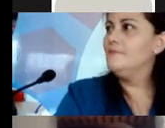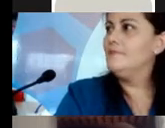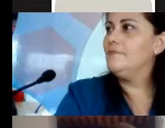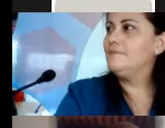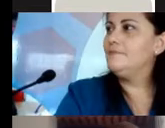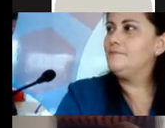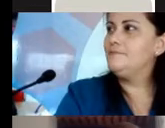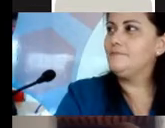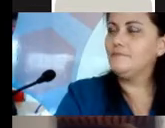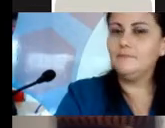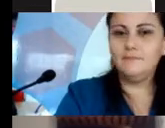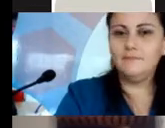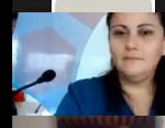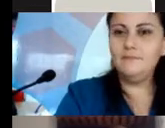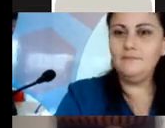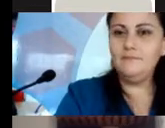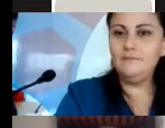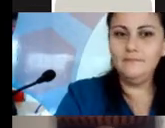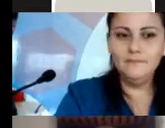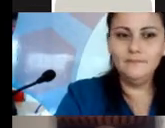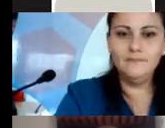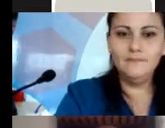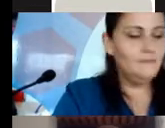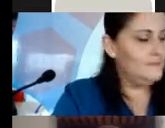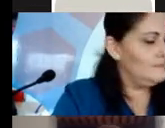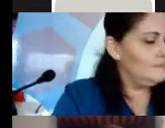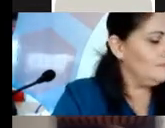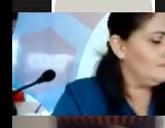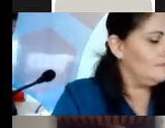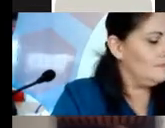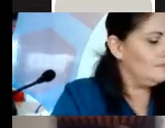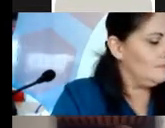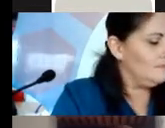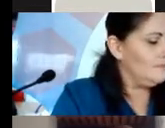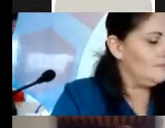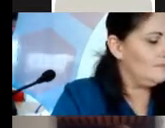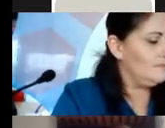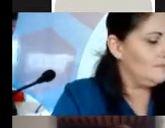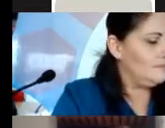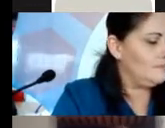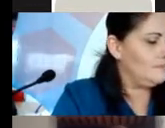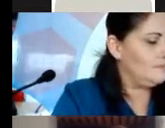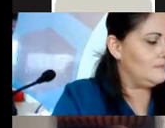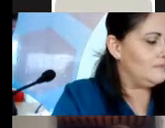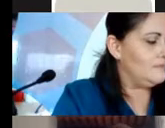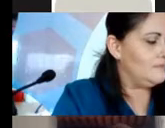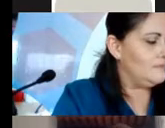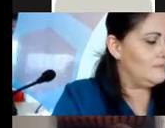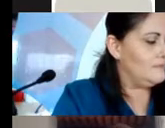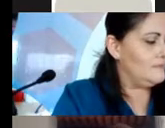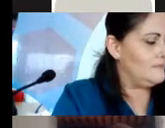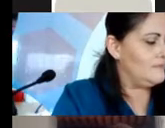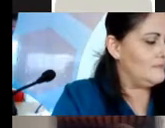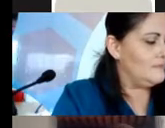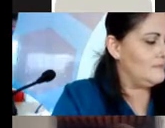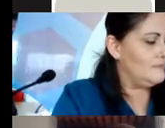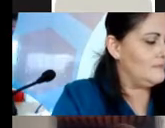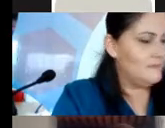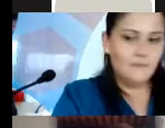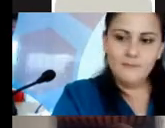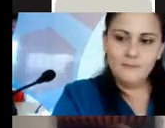de quedar marcado. Usamos 4 tipos de densidades y son muy duraderas. El